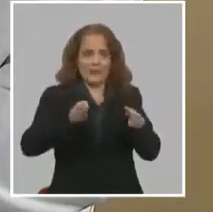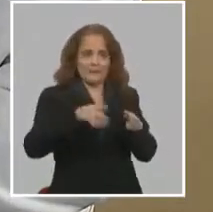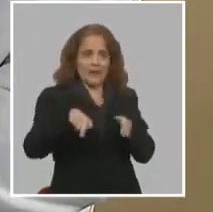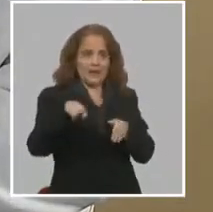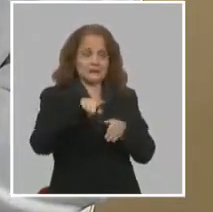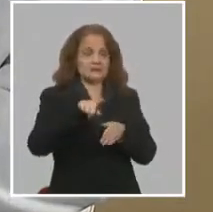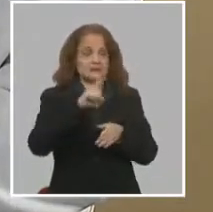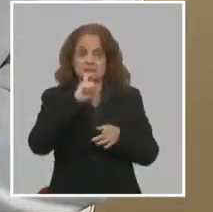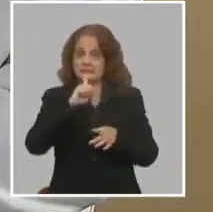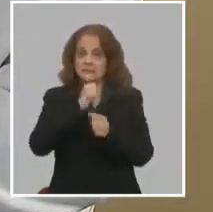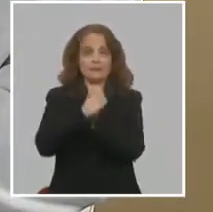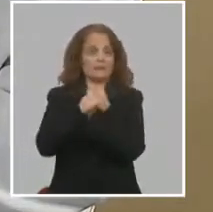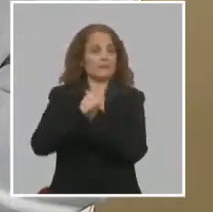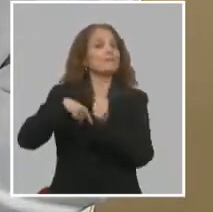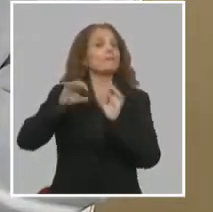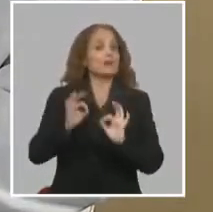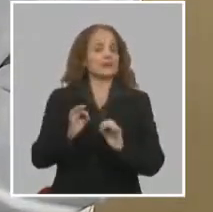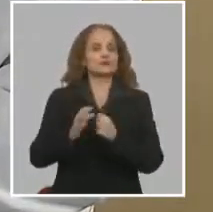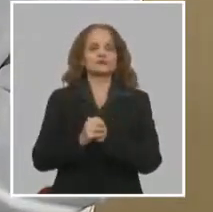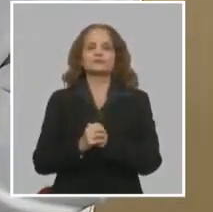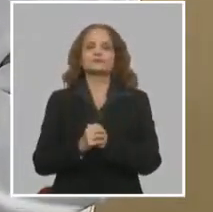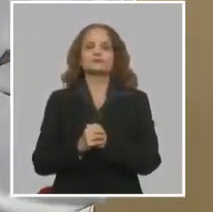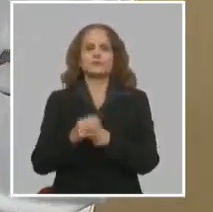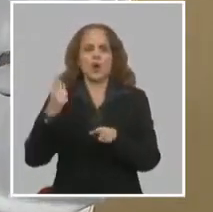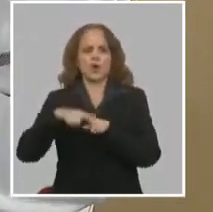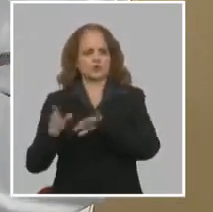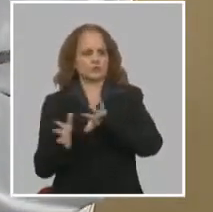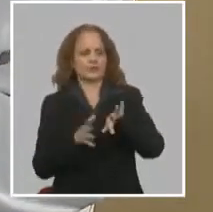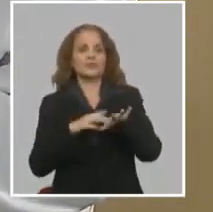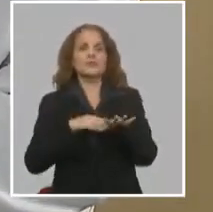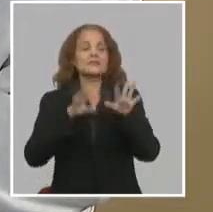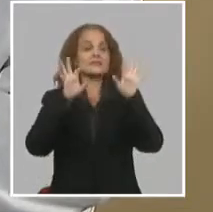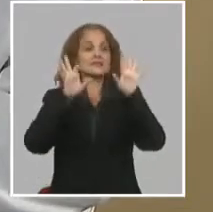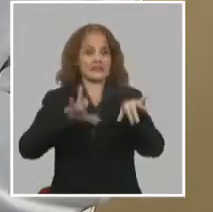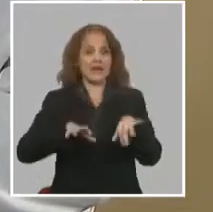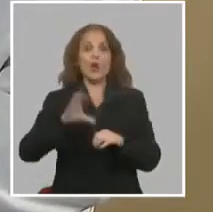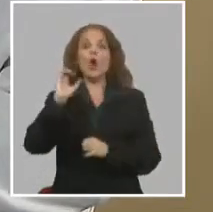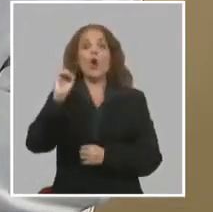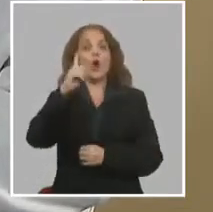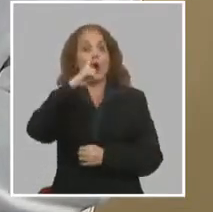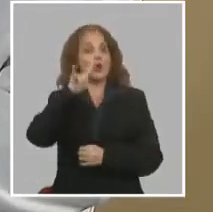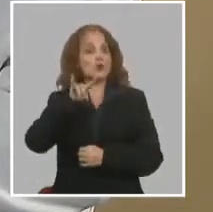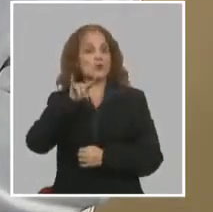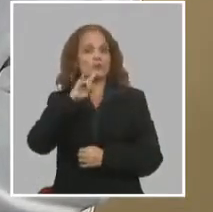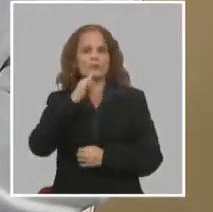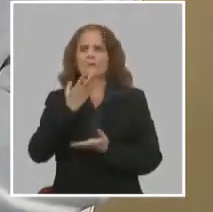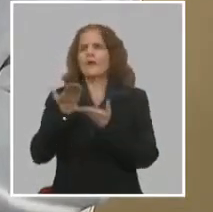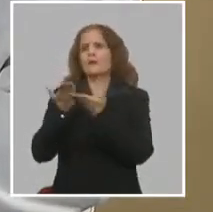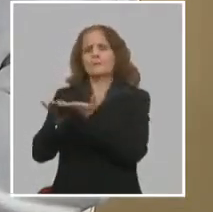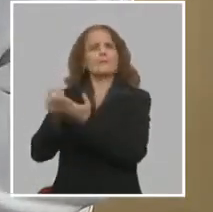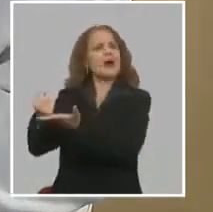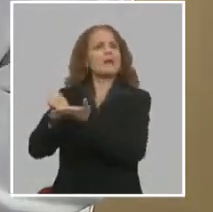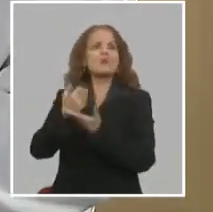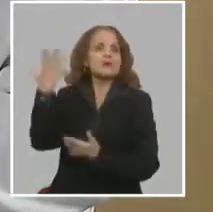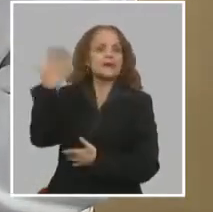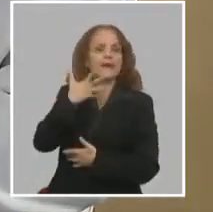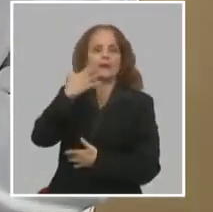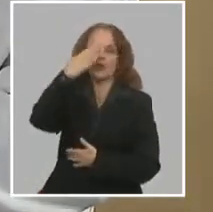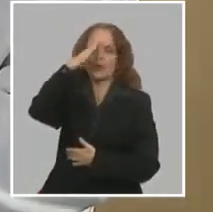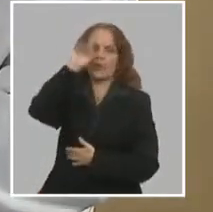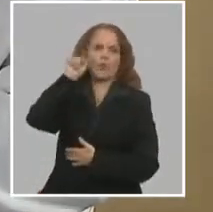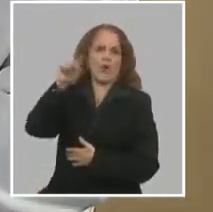el secretario general de las Naciones Unidas, al que pidió apoyo, fue a Cuba. La